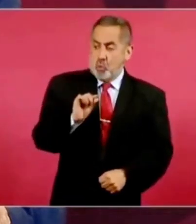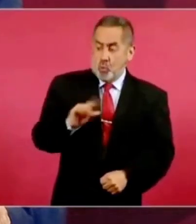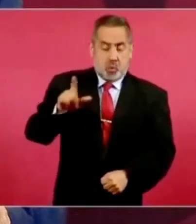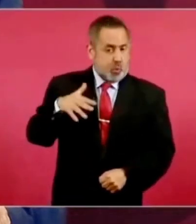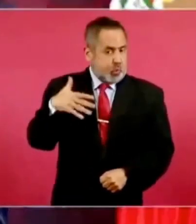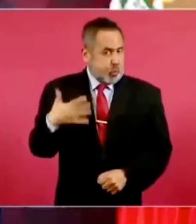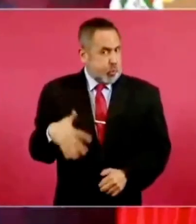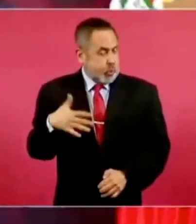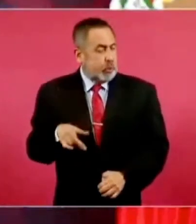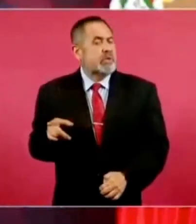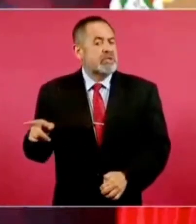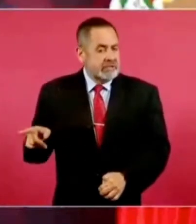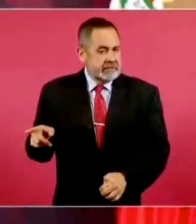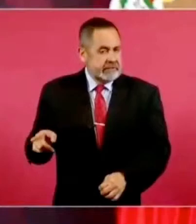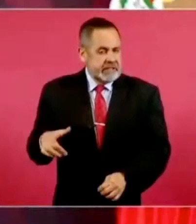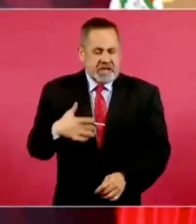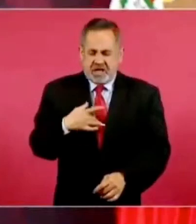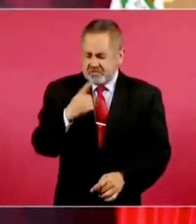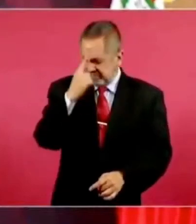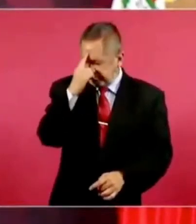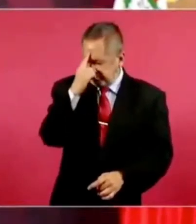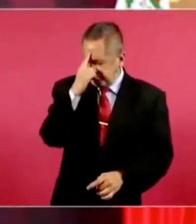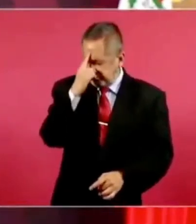y de una serenidad